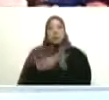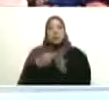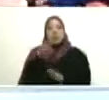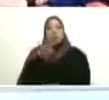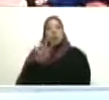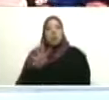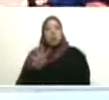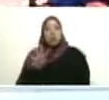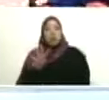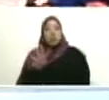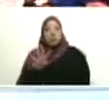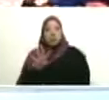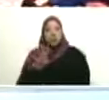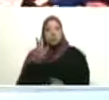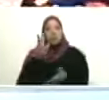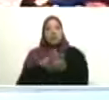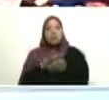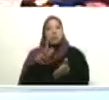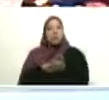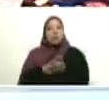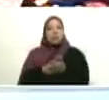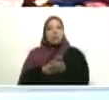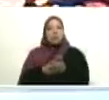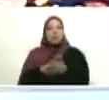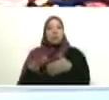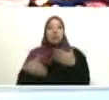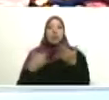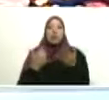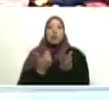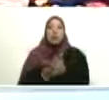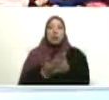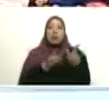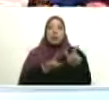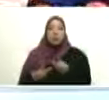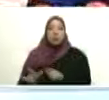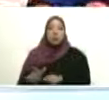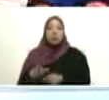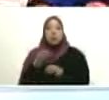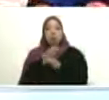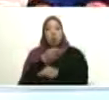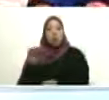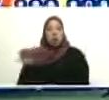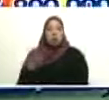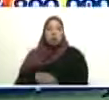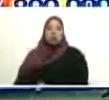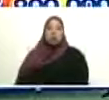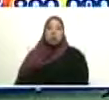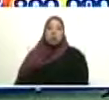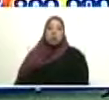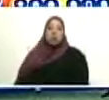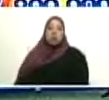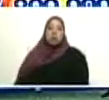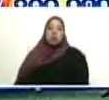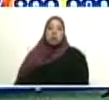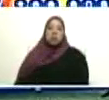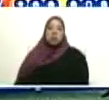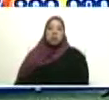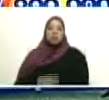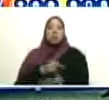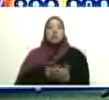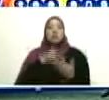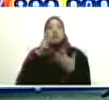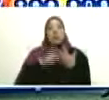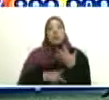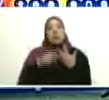2024. Aprobado, entregado, correcto. También hay algunas propuestas